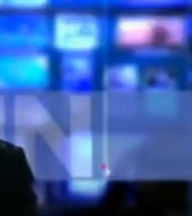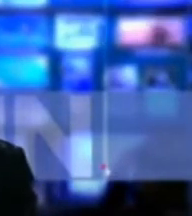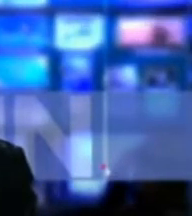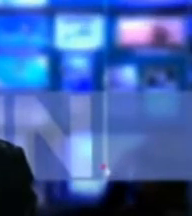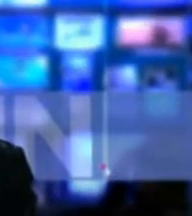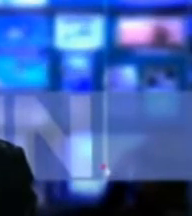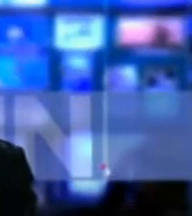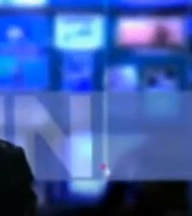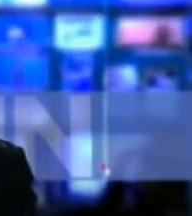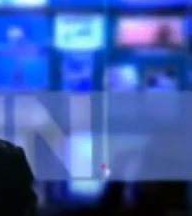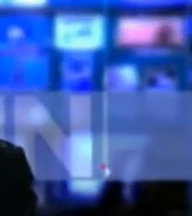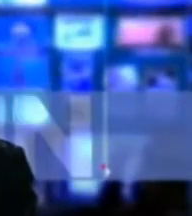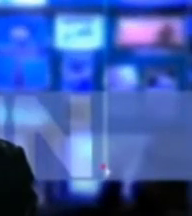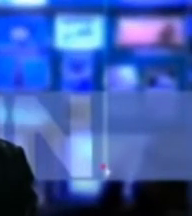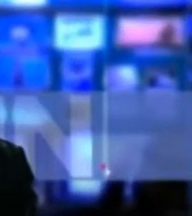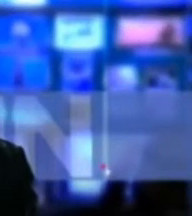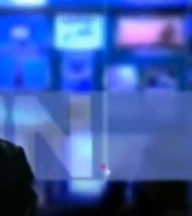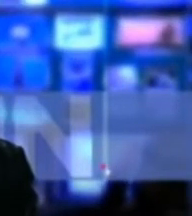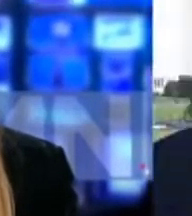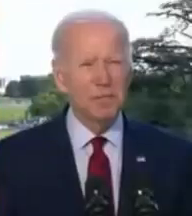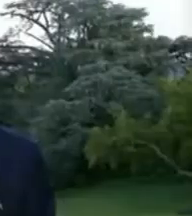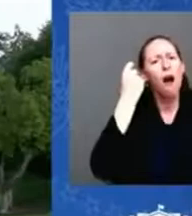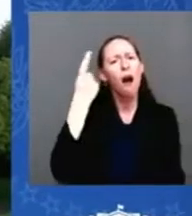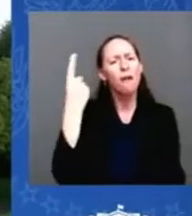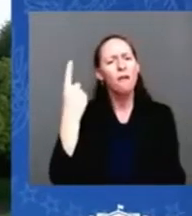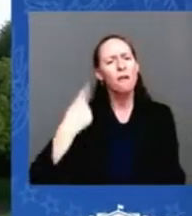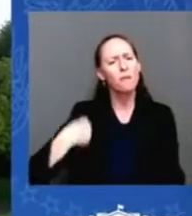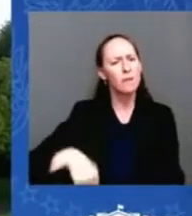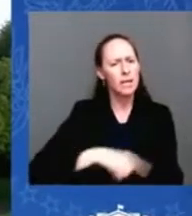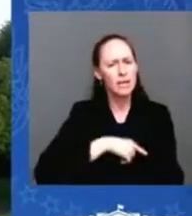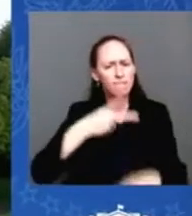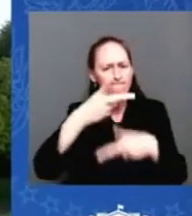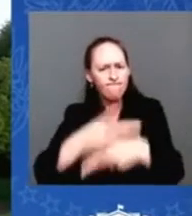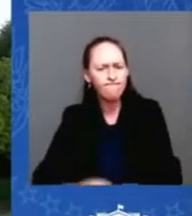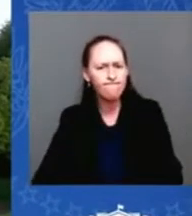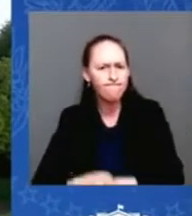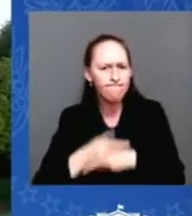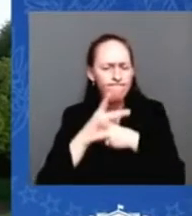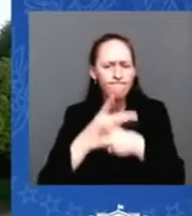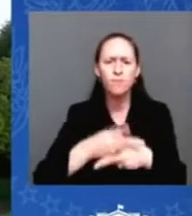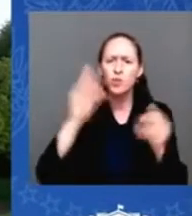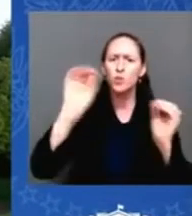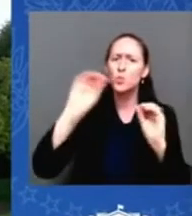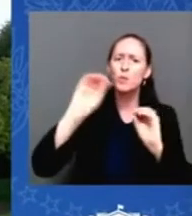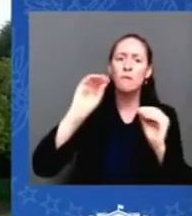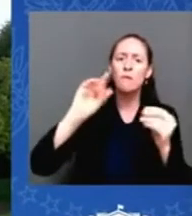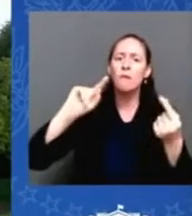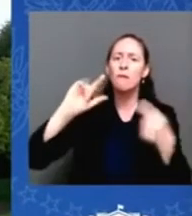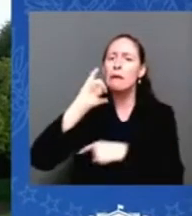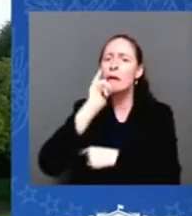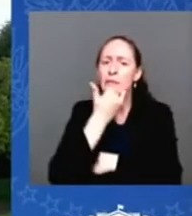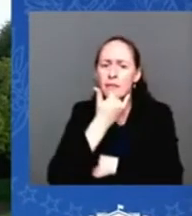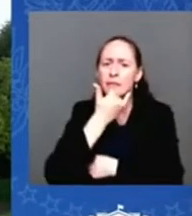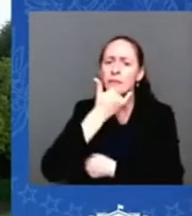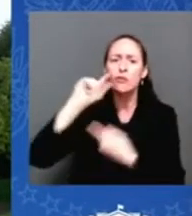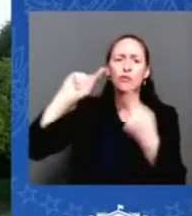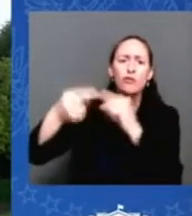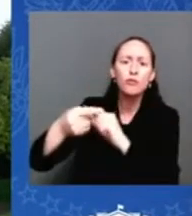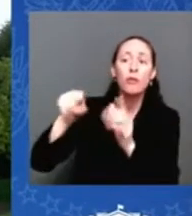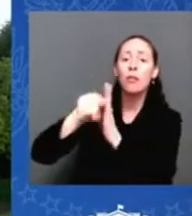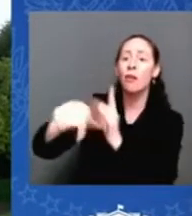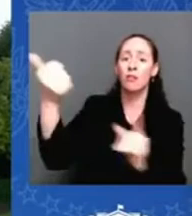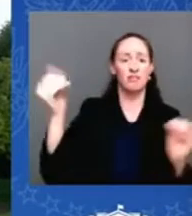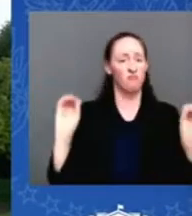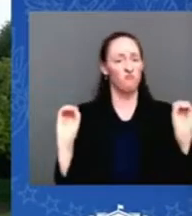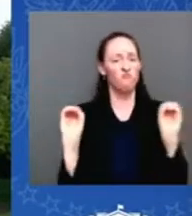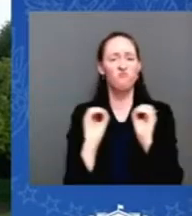duda. Bueno, el talibán ha tratado de cierta manera reinsertarse al sistema internacional, se ha tratado de postular o de posicionar como un talibán